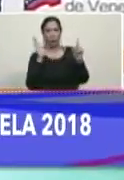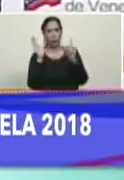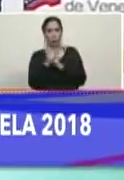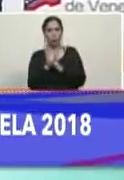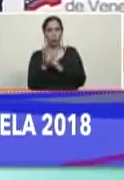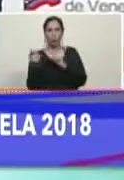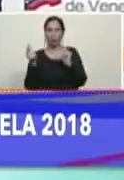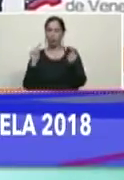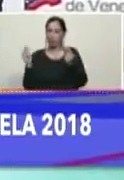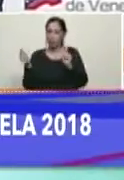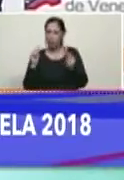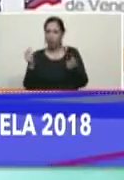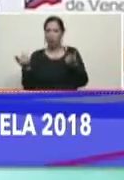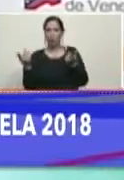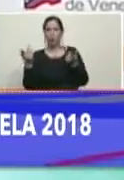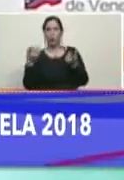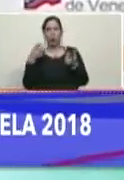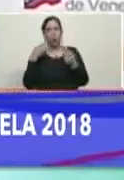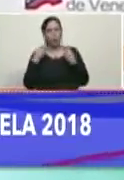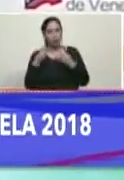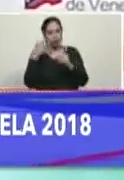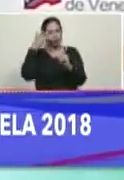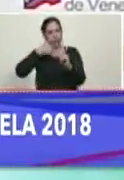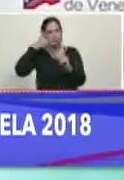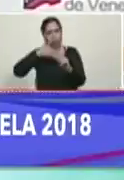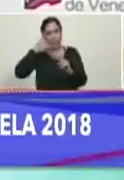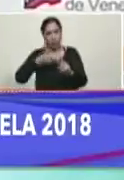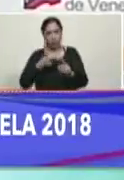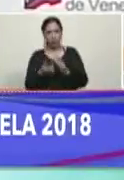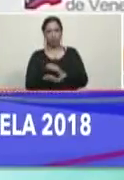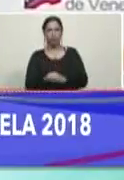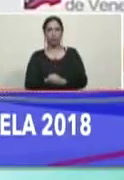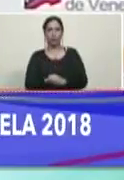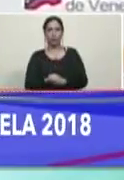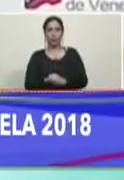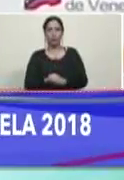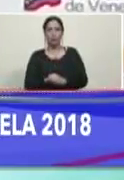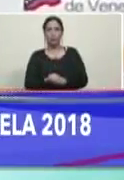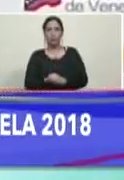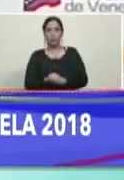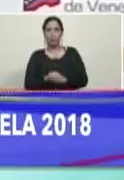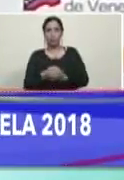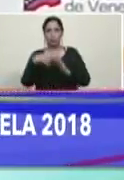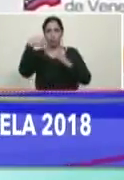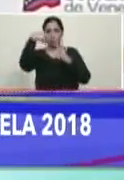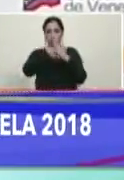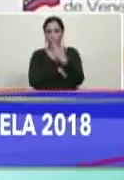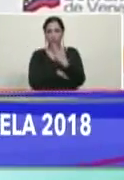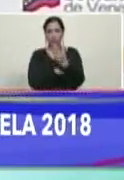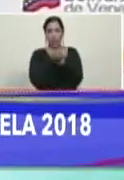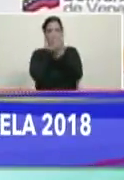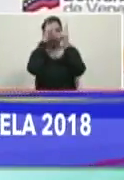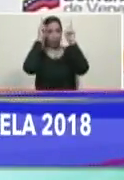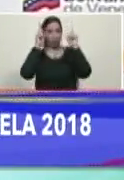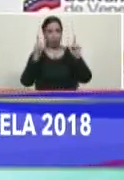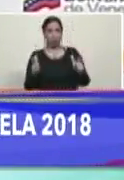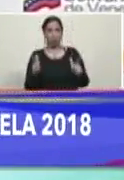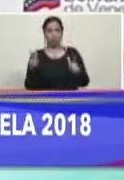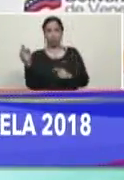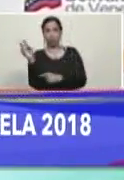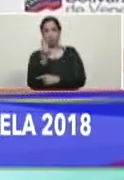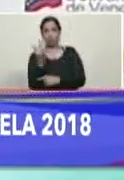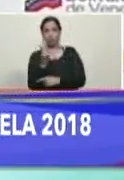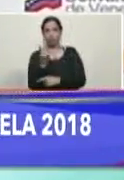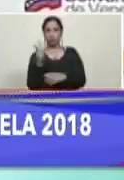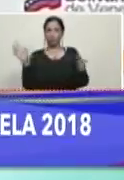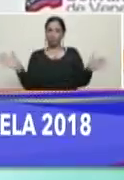diálogo de civilizaciones, promoviendo desde la profundidad de la libertad venezolana,